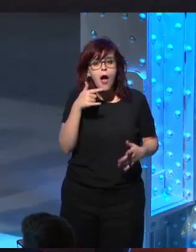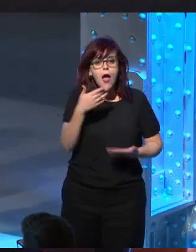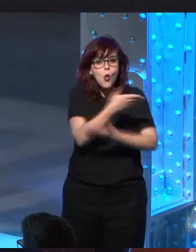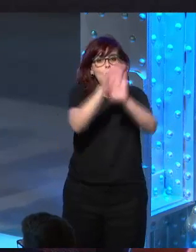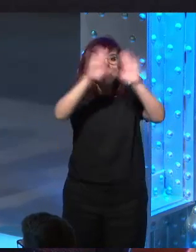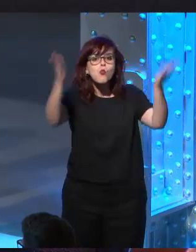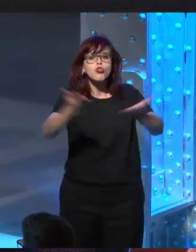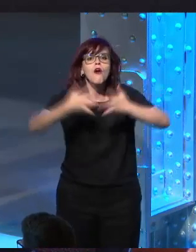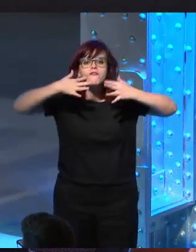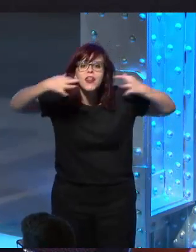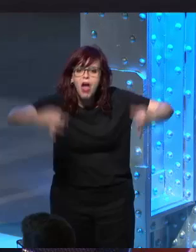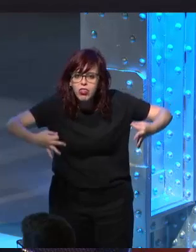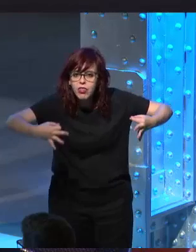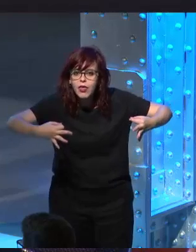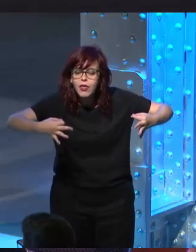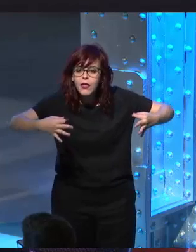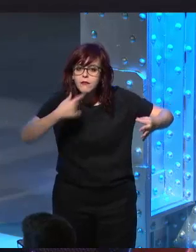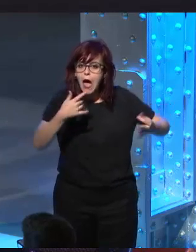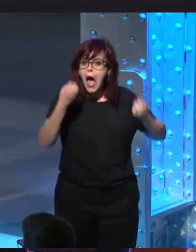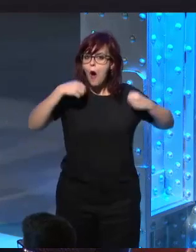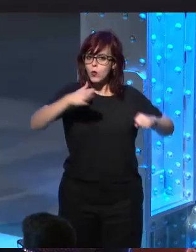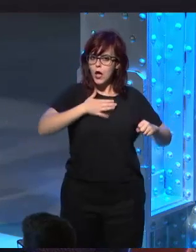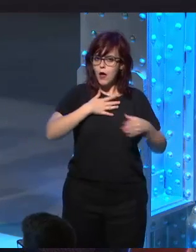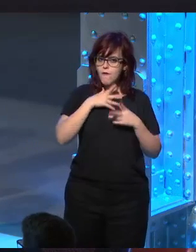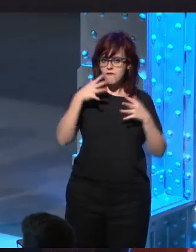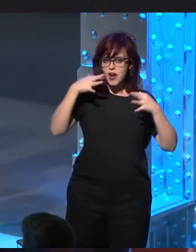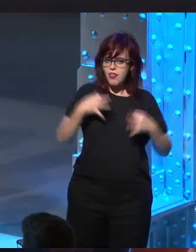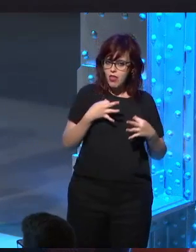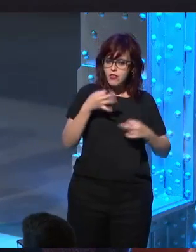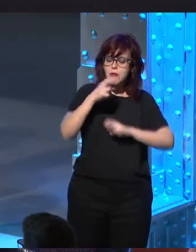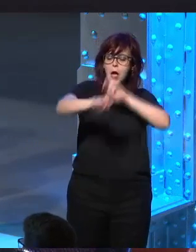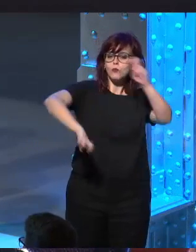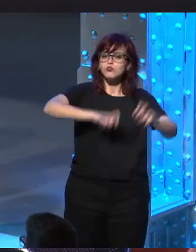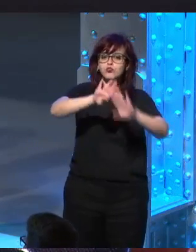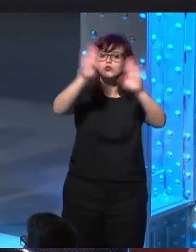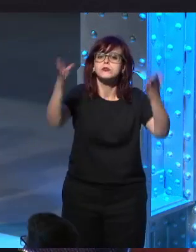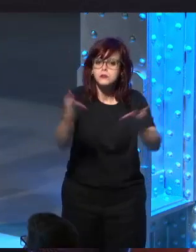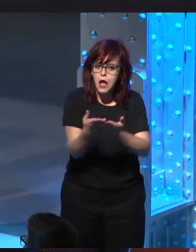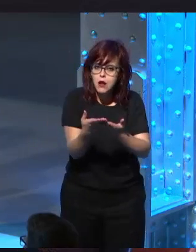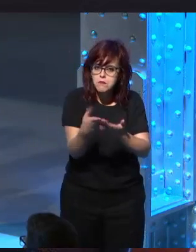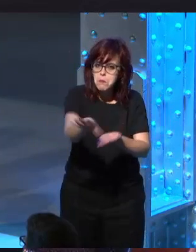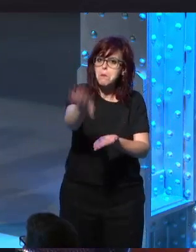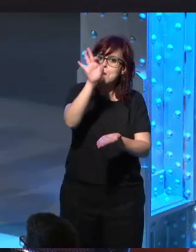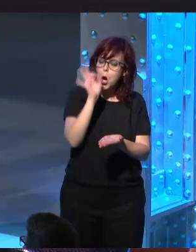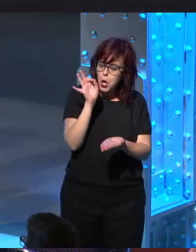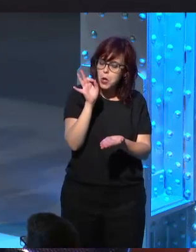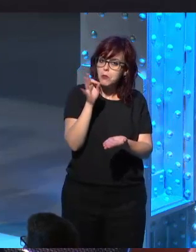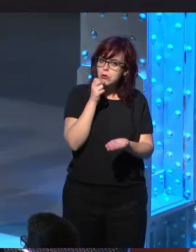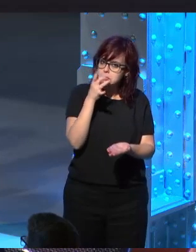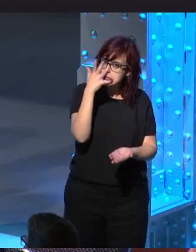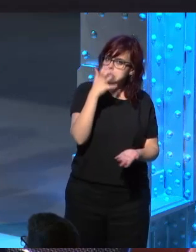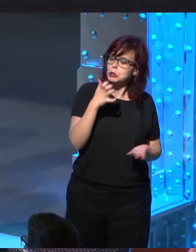y que hay que buscarla. Y dice, y cuando la encuentras hay que adecuar tu verdad subjetiva a esa. Chico, me pareció que era muy serio lo que